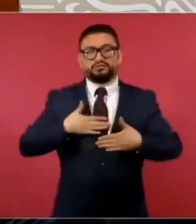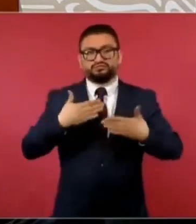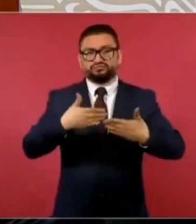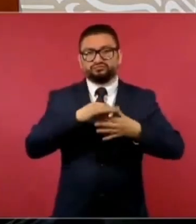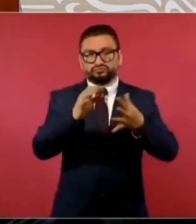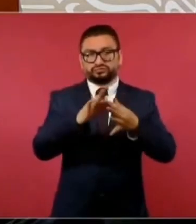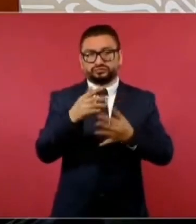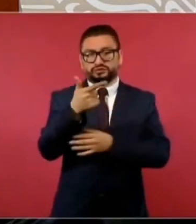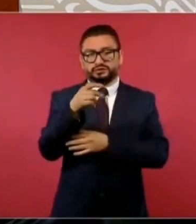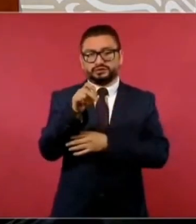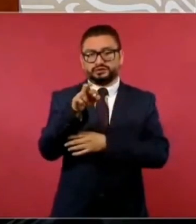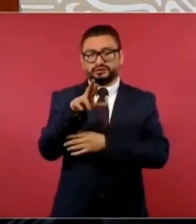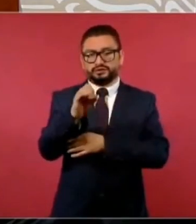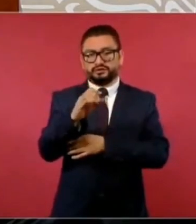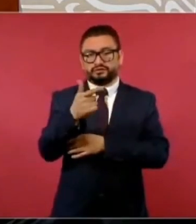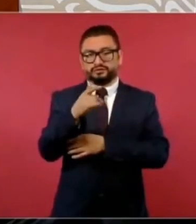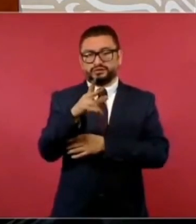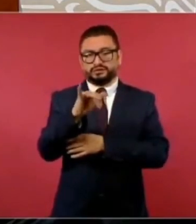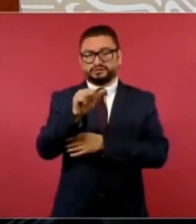Genaro García Luna,